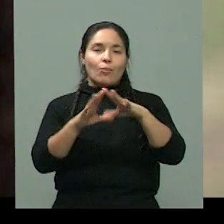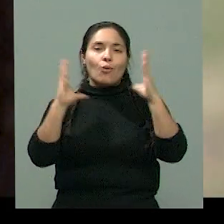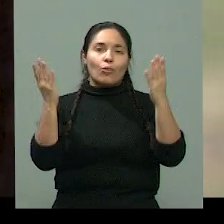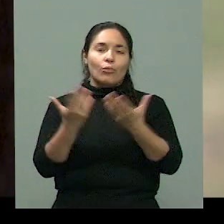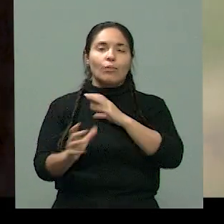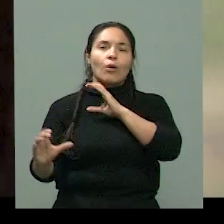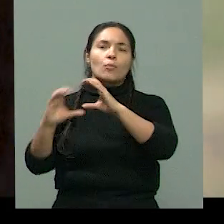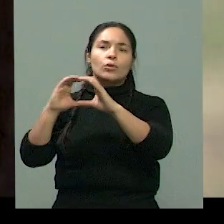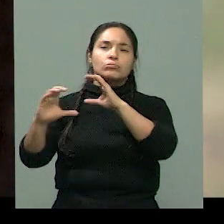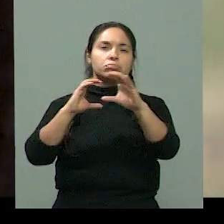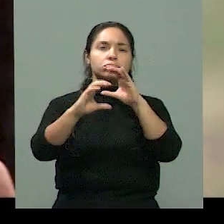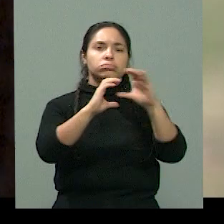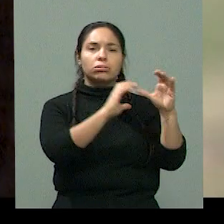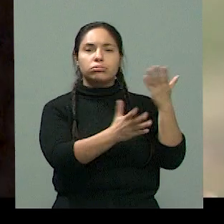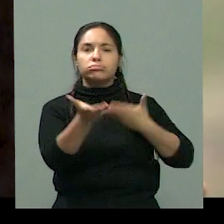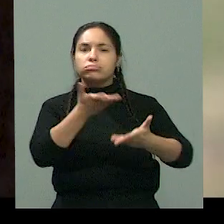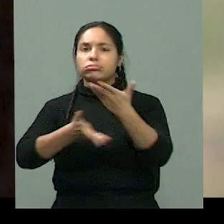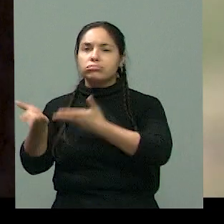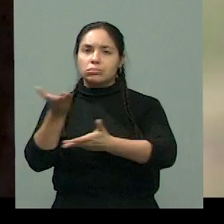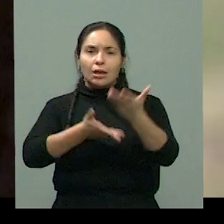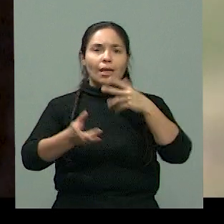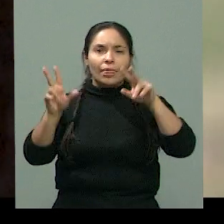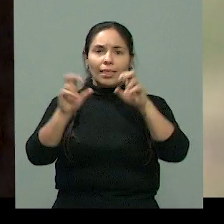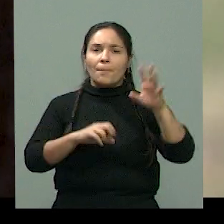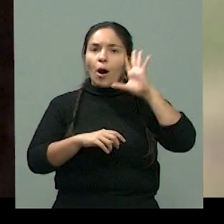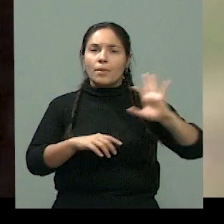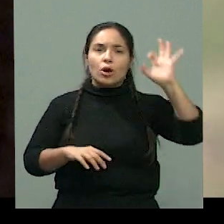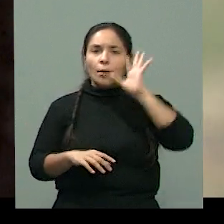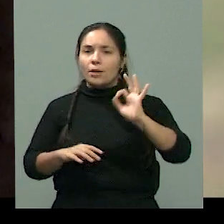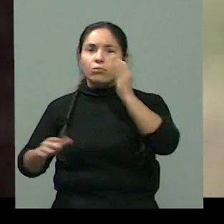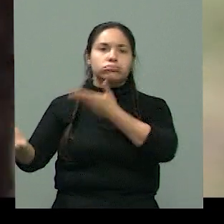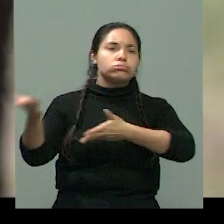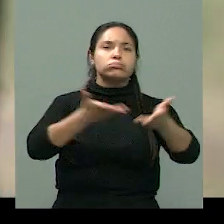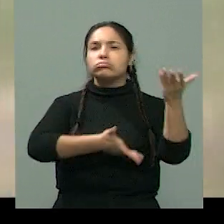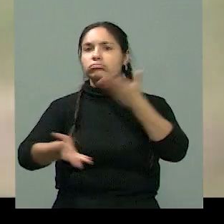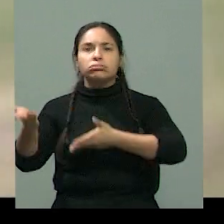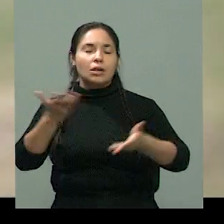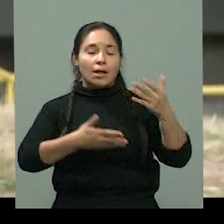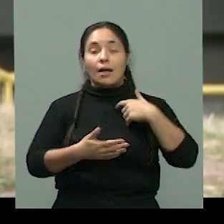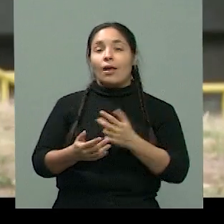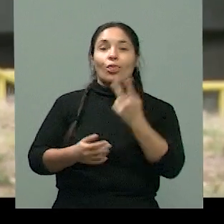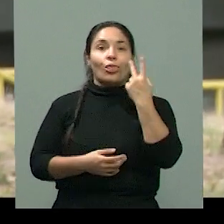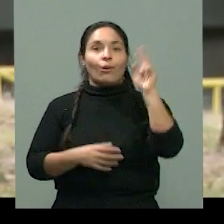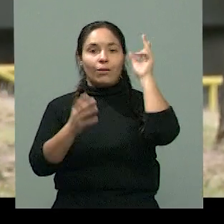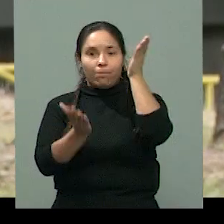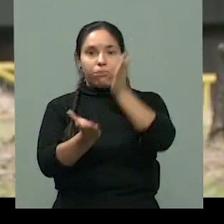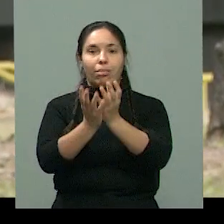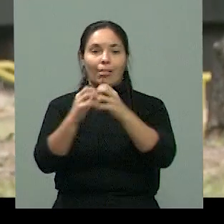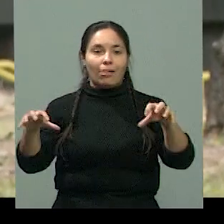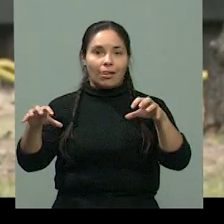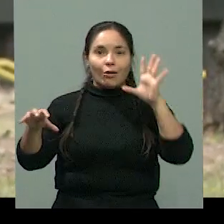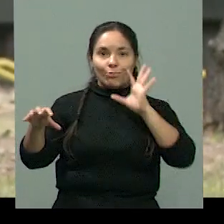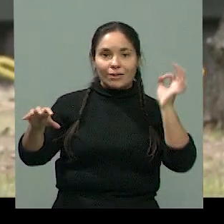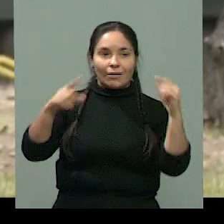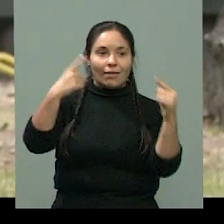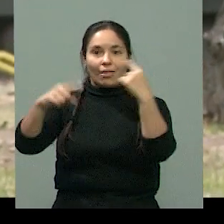todo lo que tiene que ver con las ideas empieza a viajar más rápido y bueno, se hace más presente que estamos en diferentes